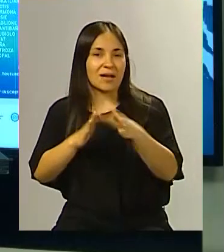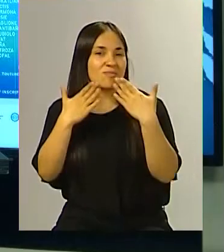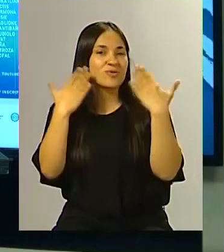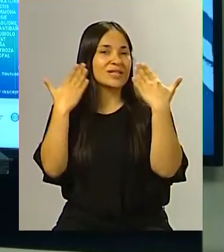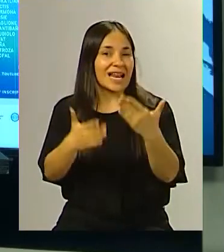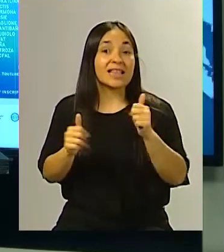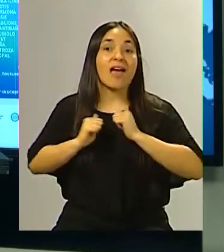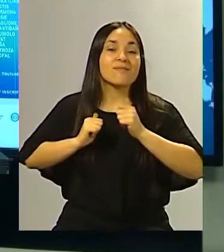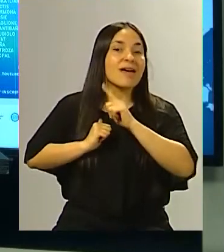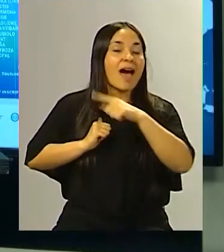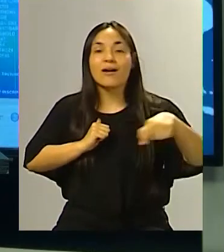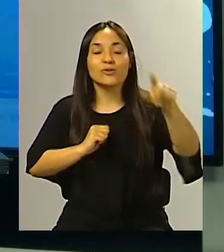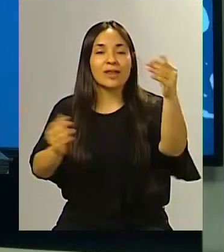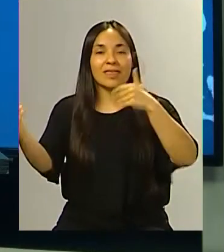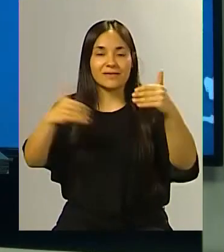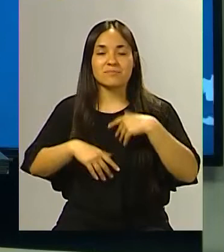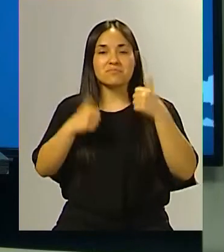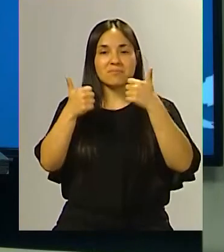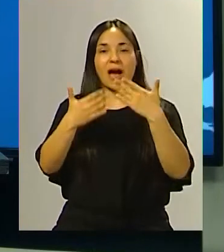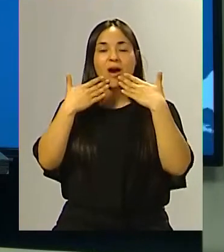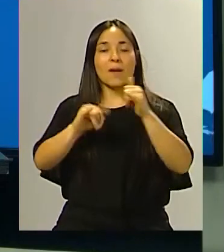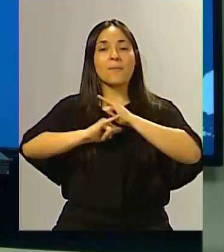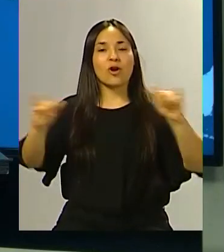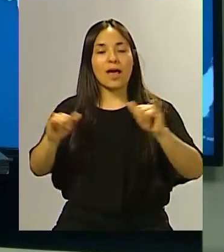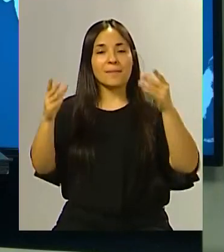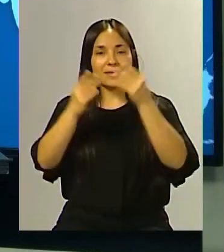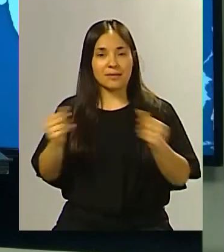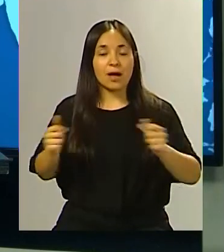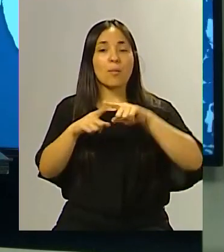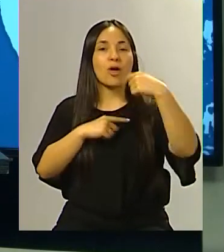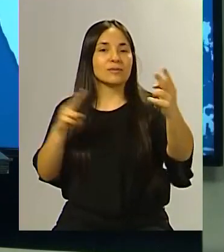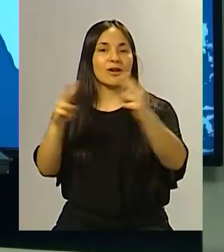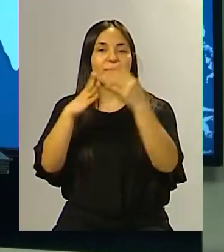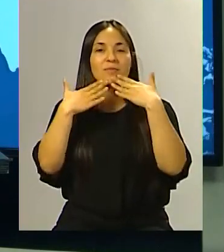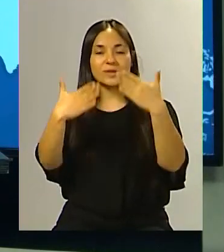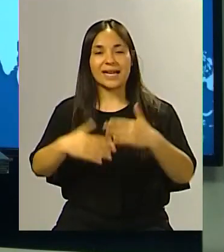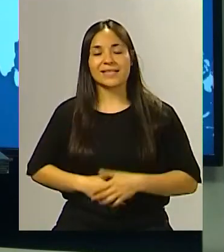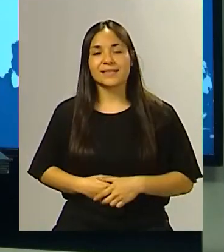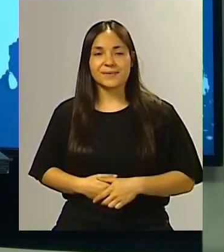los esperamos. Bueno, de esta manera nosotros cerramos el programa de hoy. Será hasta la próxima. Muchas gracias.